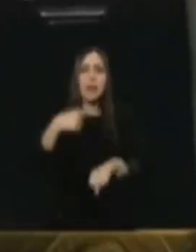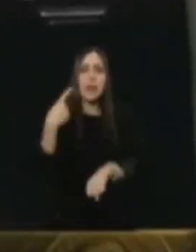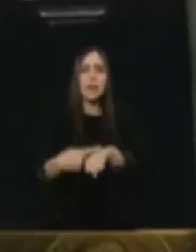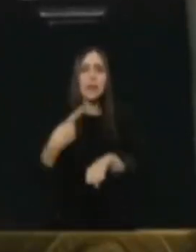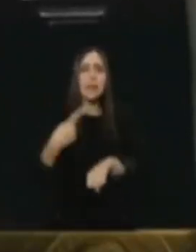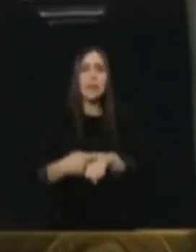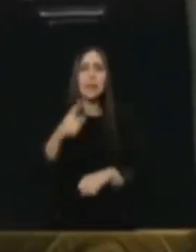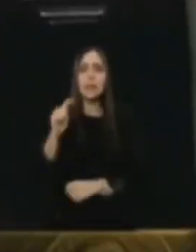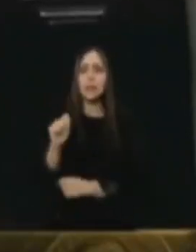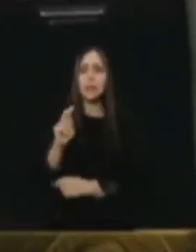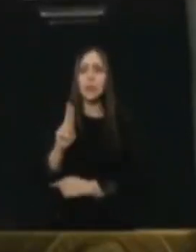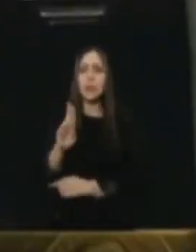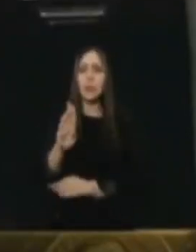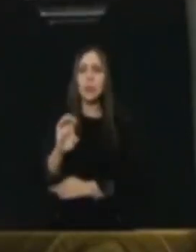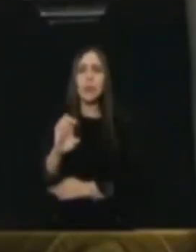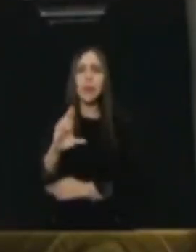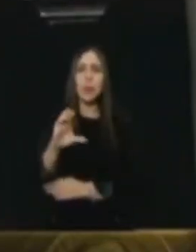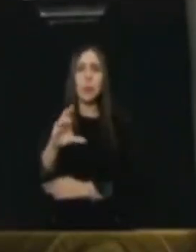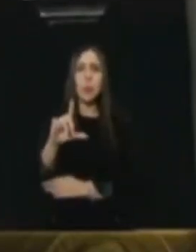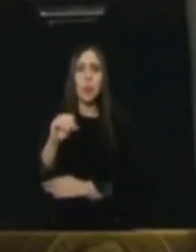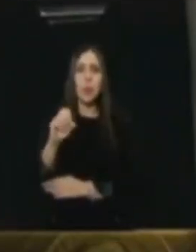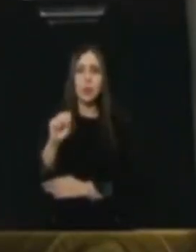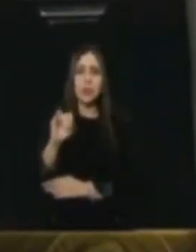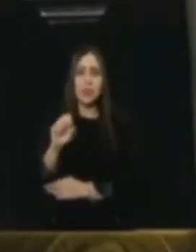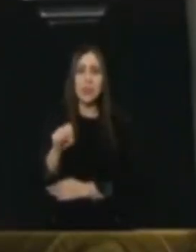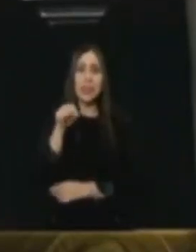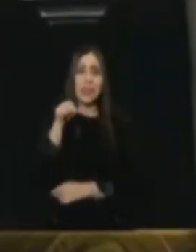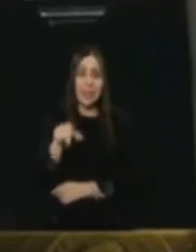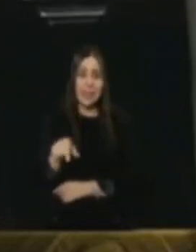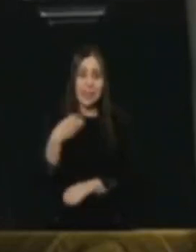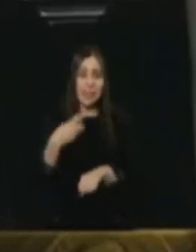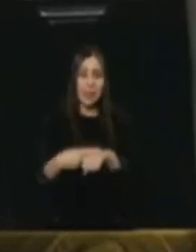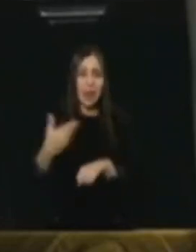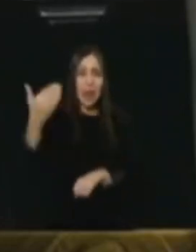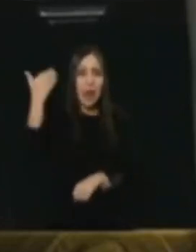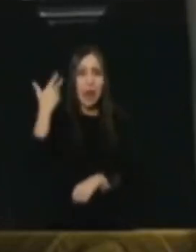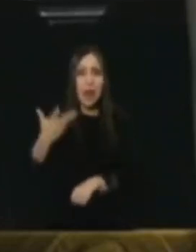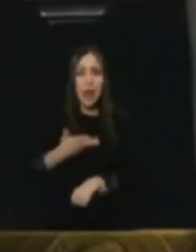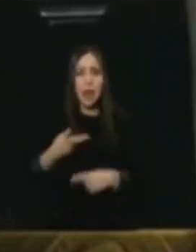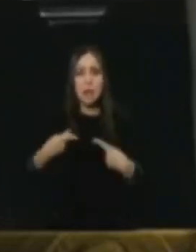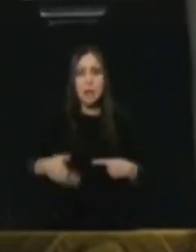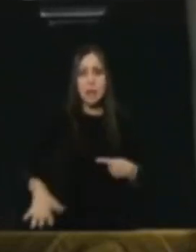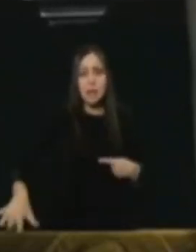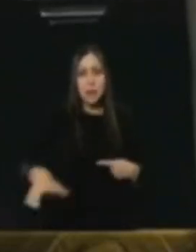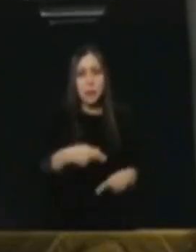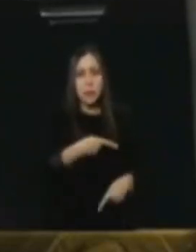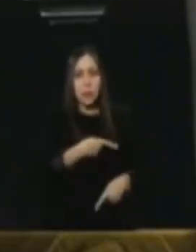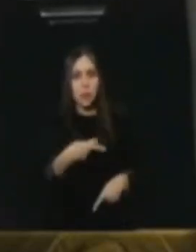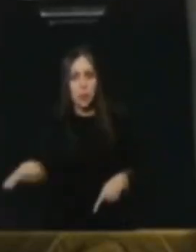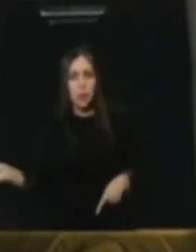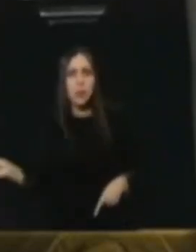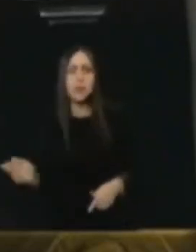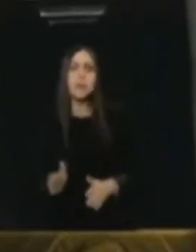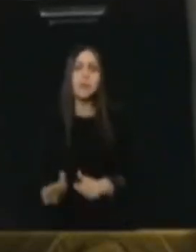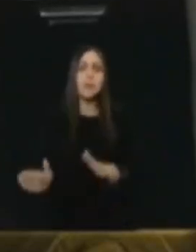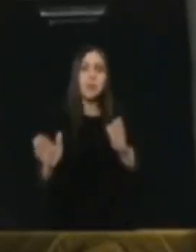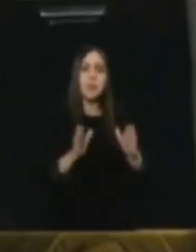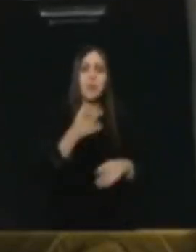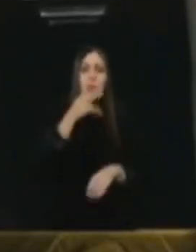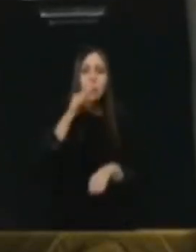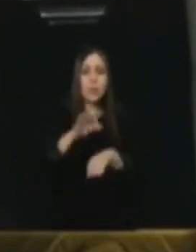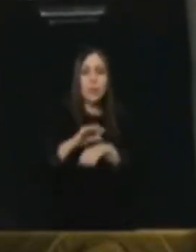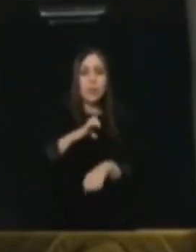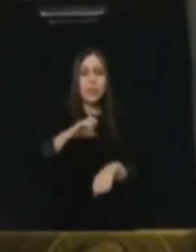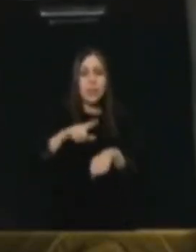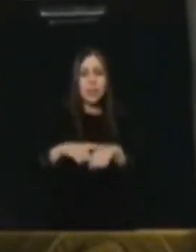las enfermedades de la pobreza. Escuchar a los gastroenterólogos Bernardo